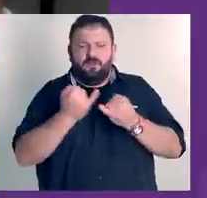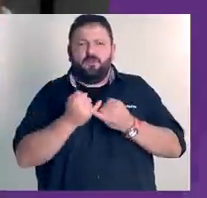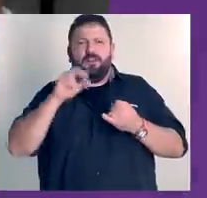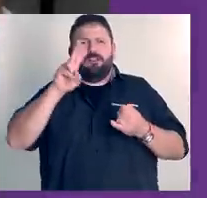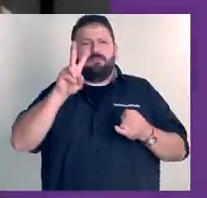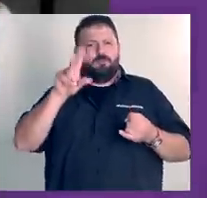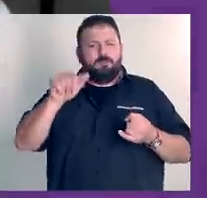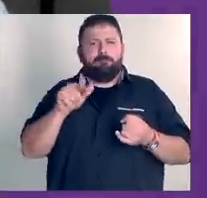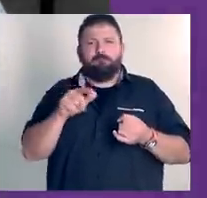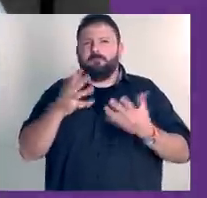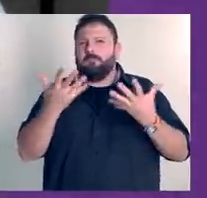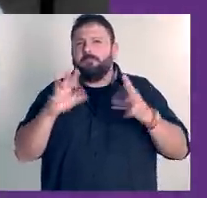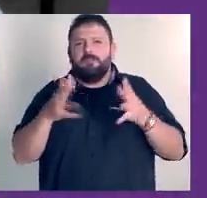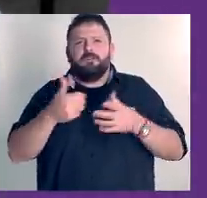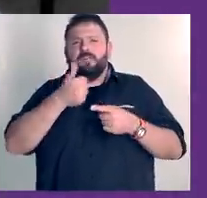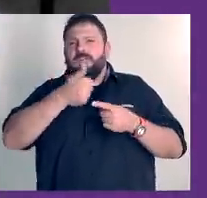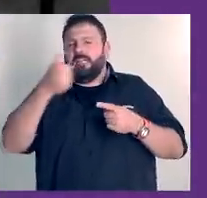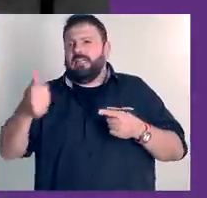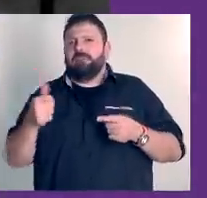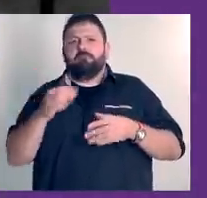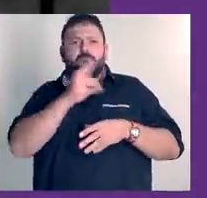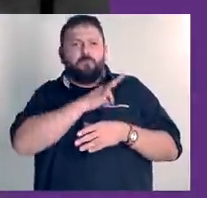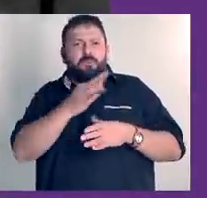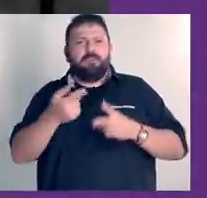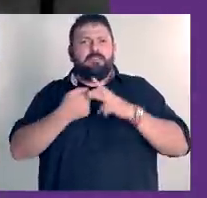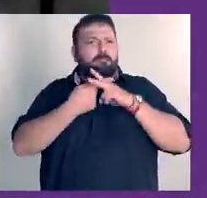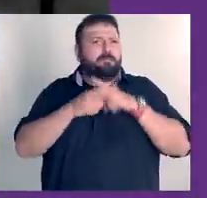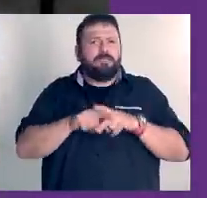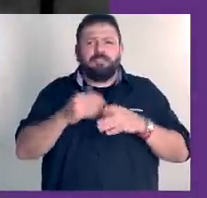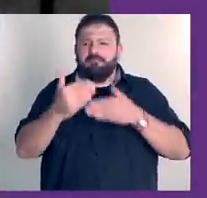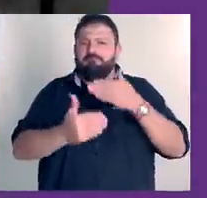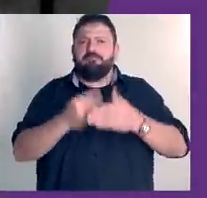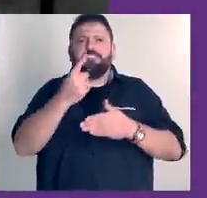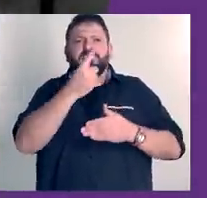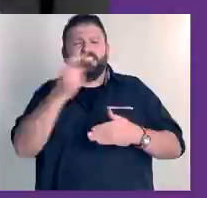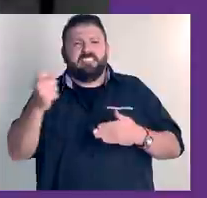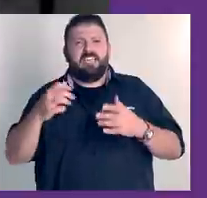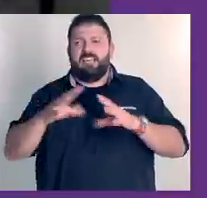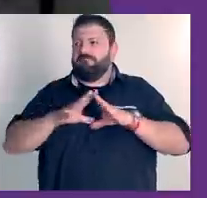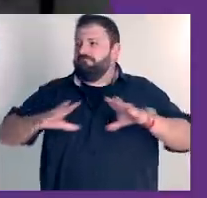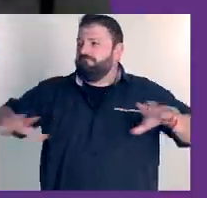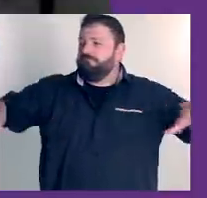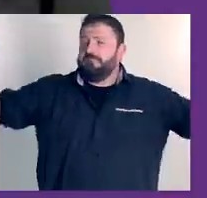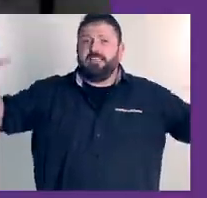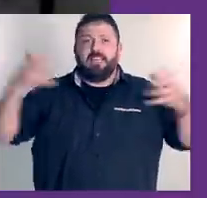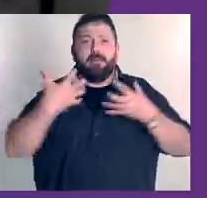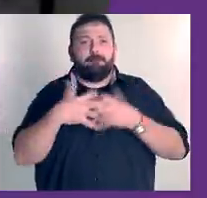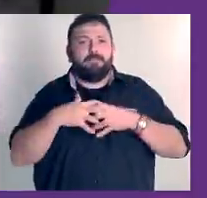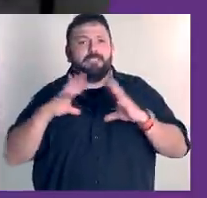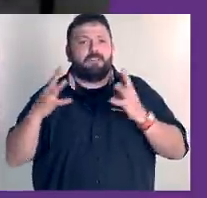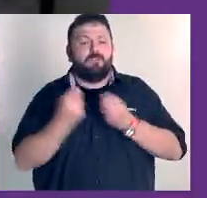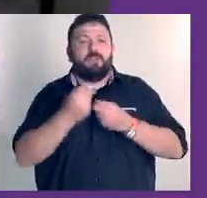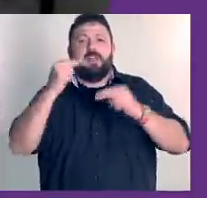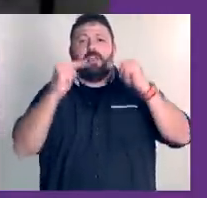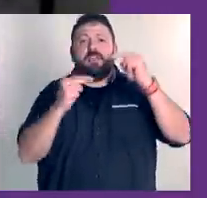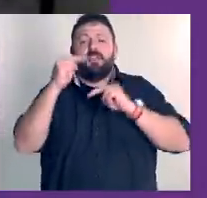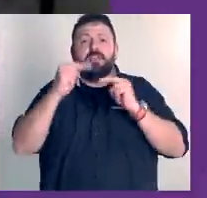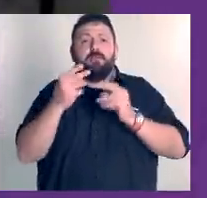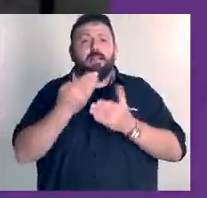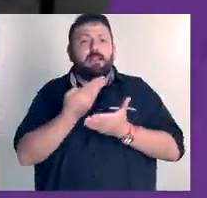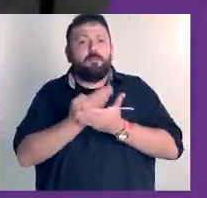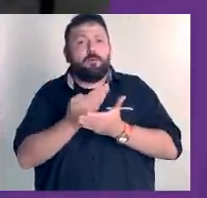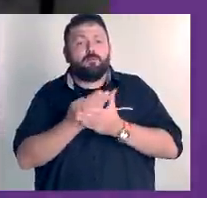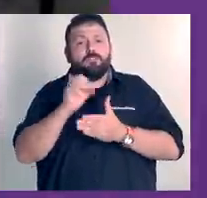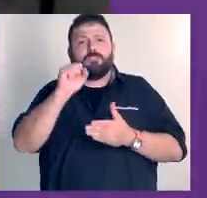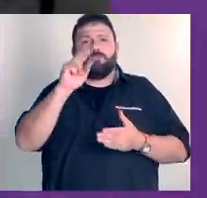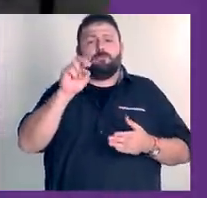cuando menos en cada racimo de uvas tengas 100 empresarios que tengan el nivel Bronce Supreme y que